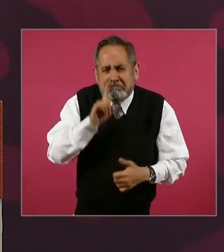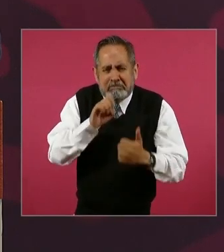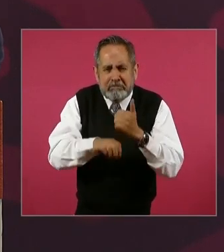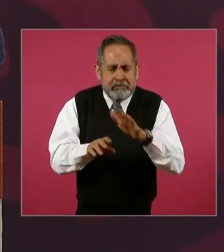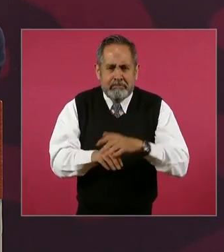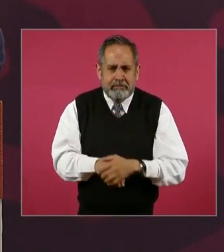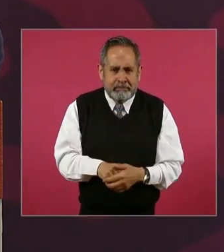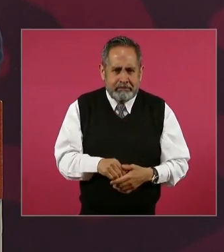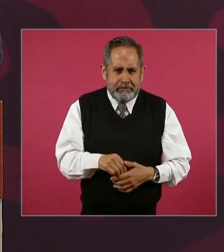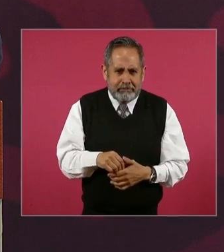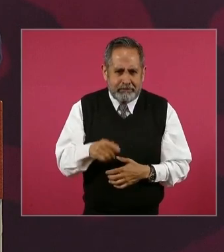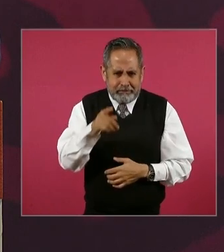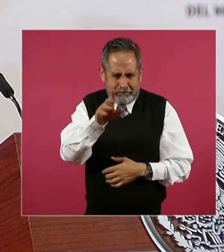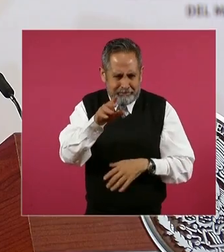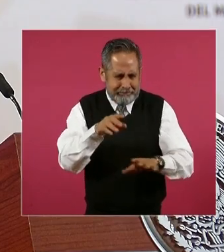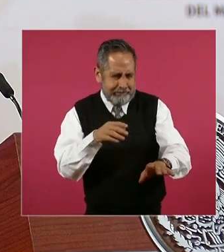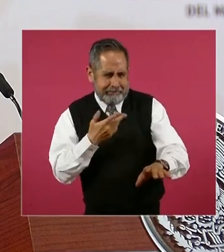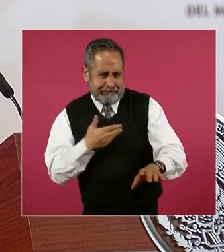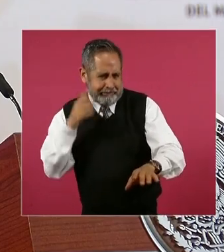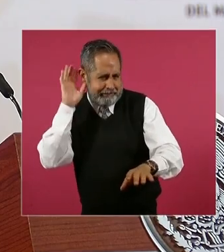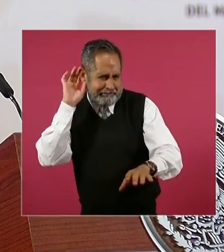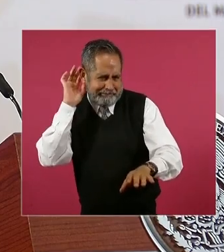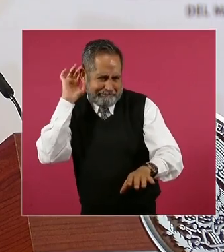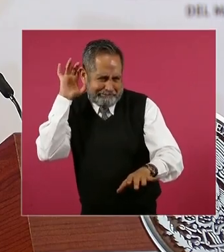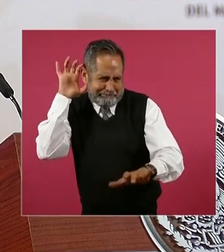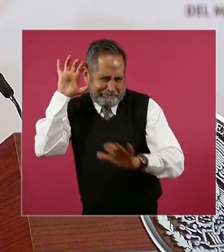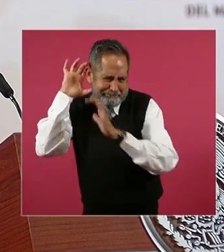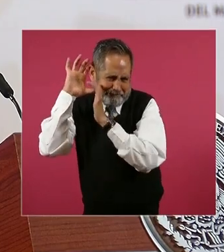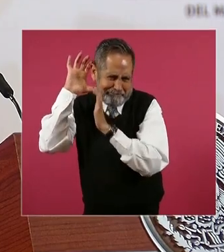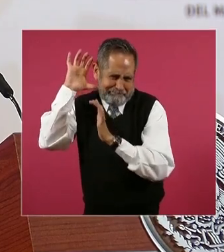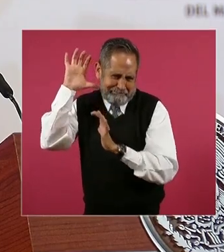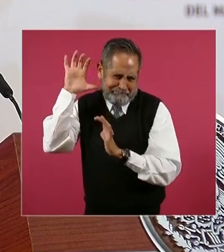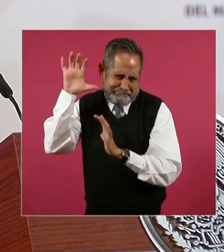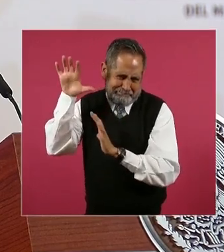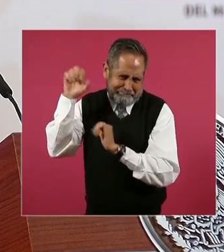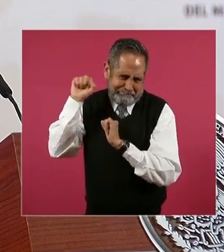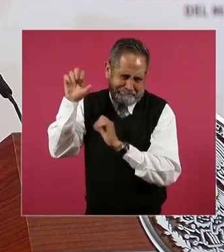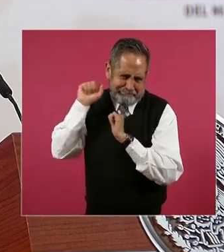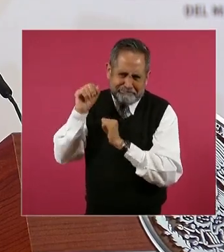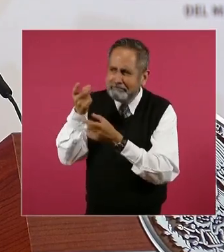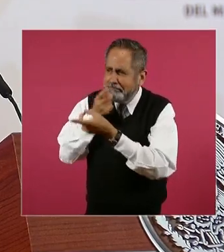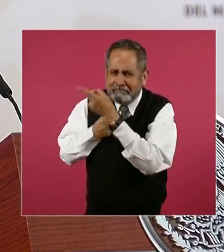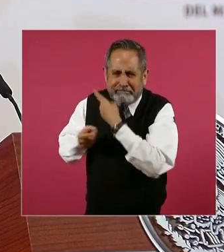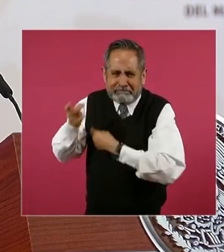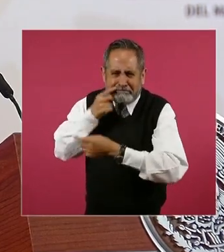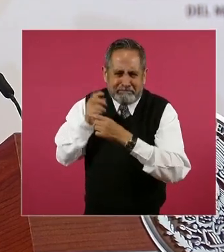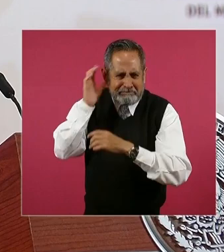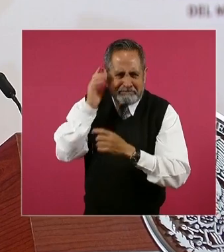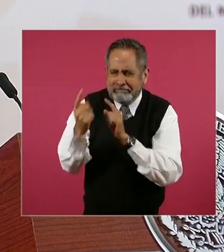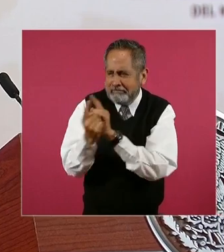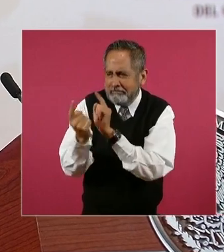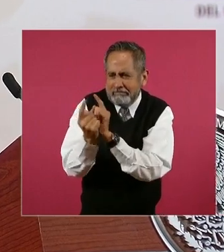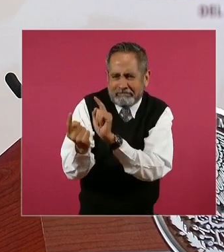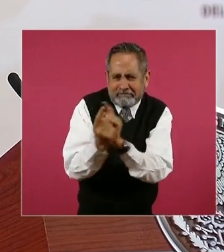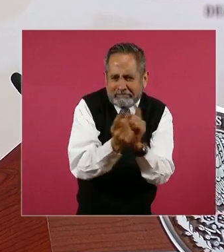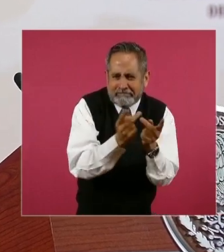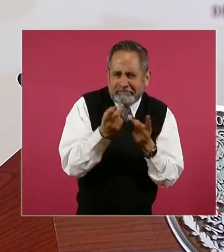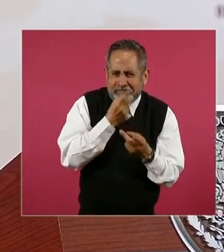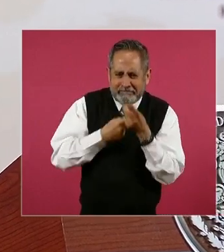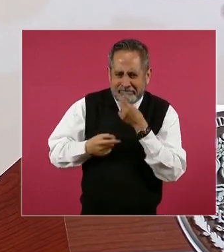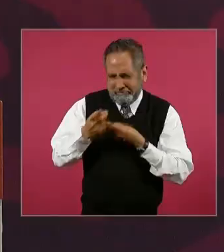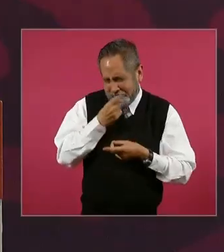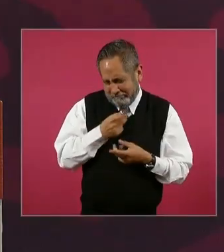las orejas grandes o sea y escucho este a la gente